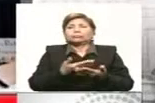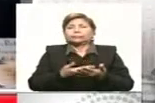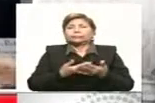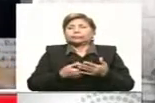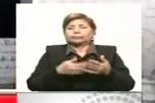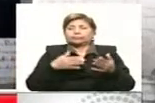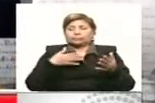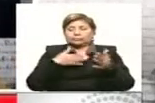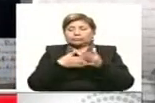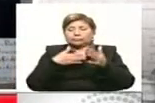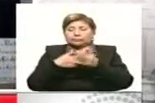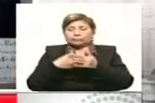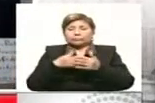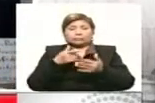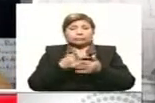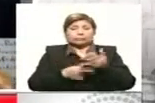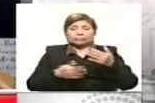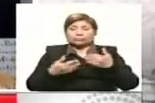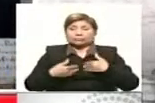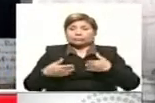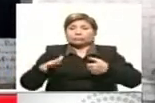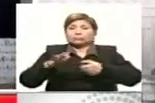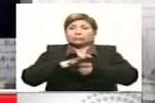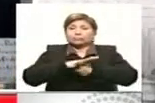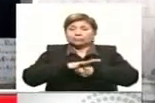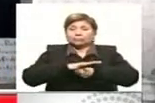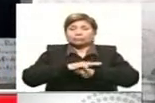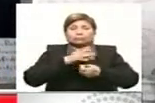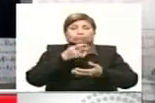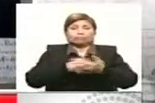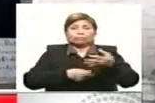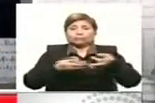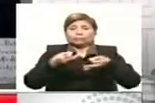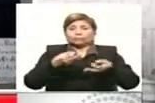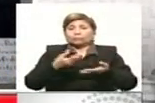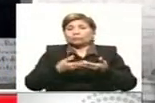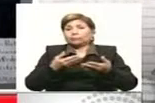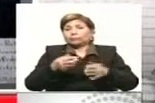de las brechas que deberían cubrirse en algunos presupuestos para